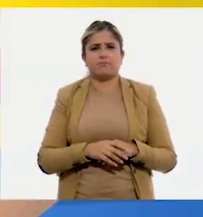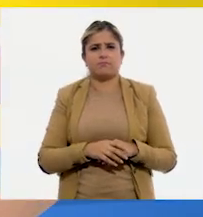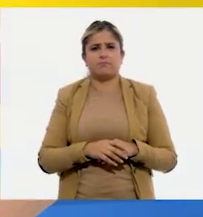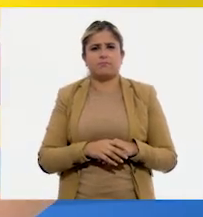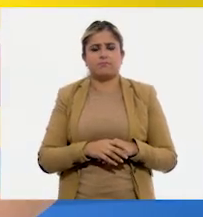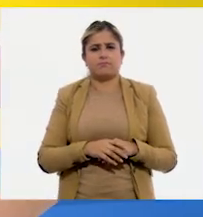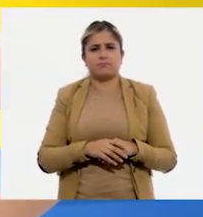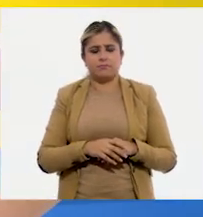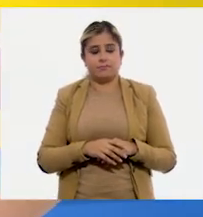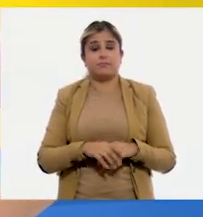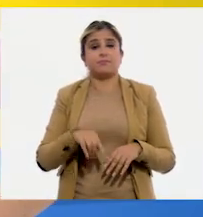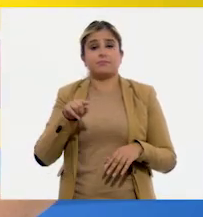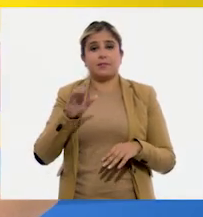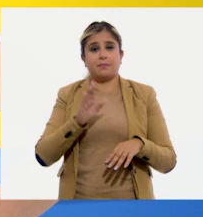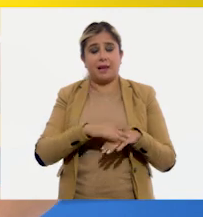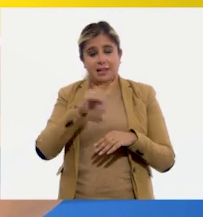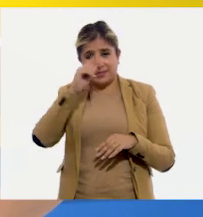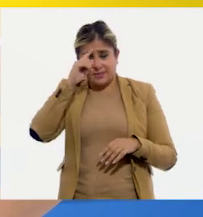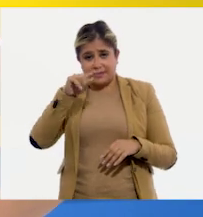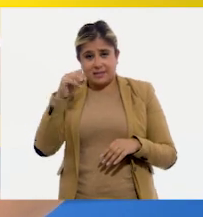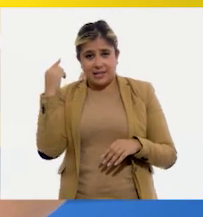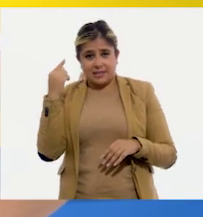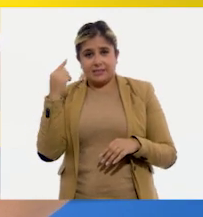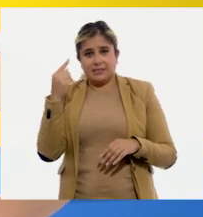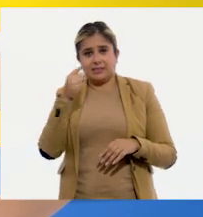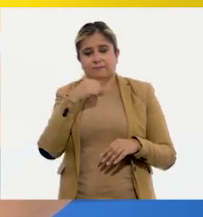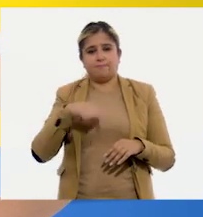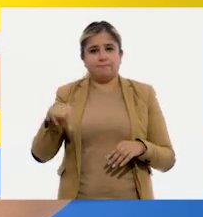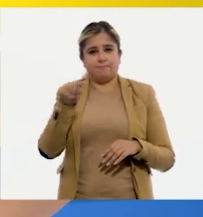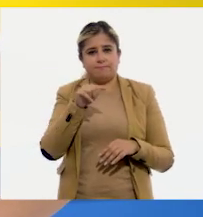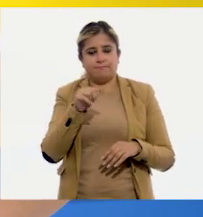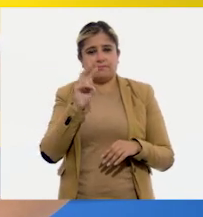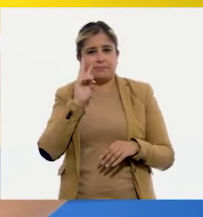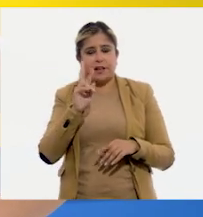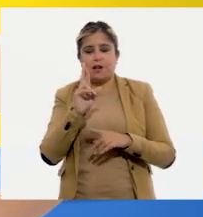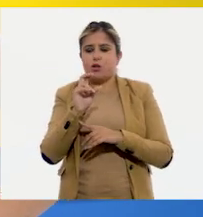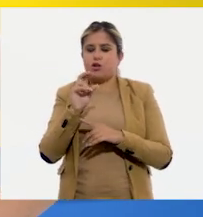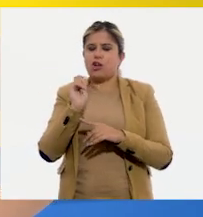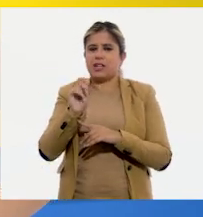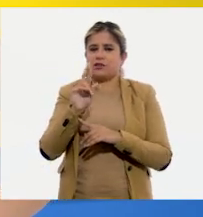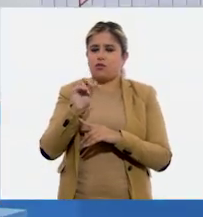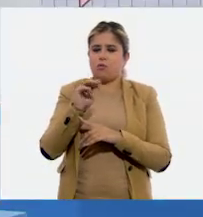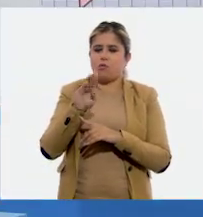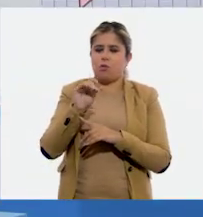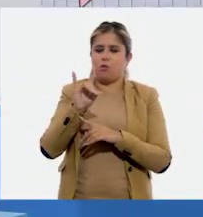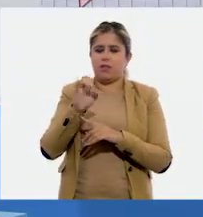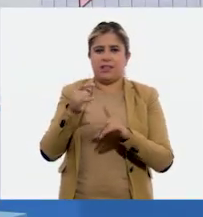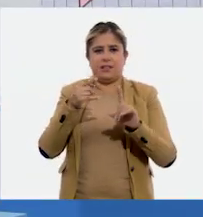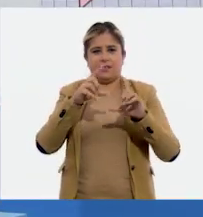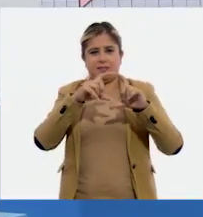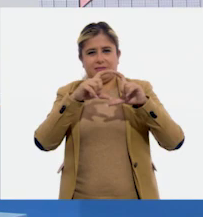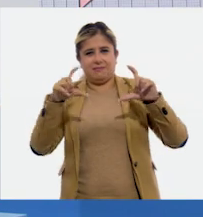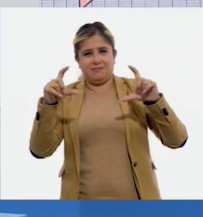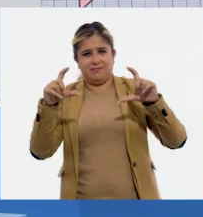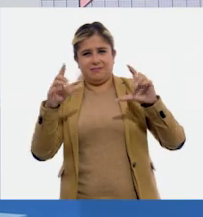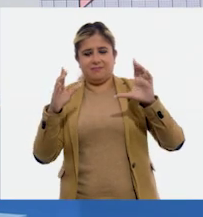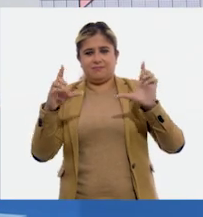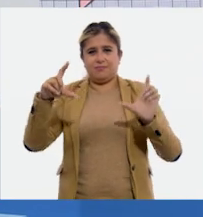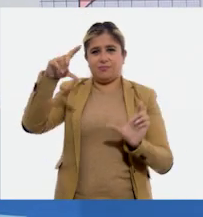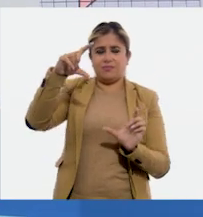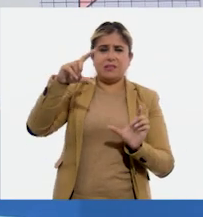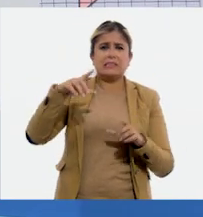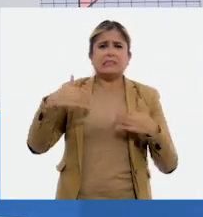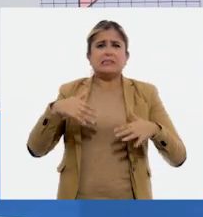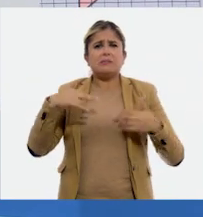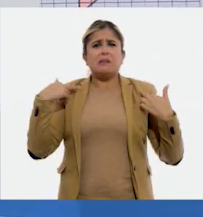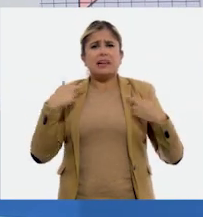Pues ahora será más fácil porque ya sabemos cómo calcular el área del romboide, maestra. ¡Exactamente! Uy. No, maestra, no es tan